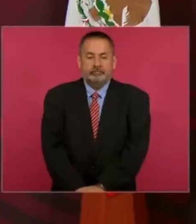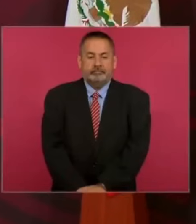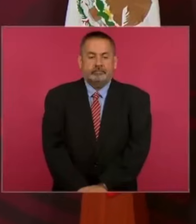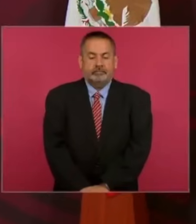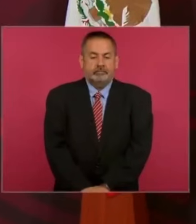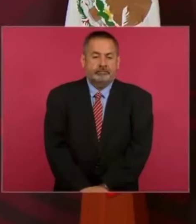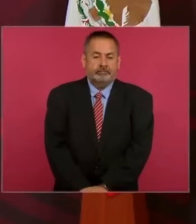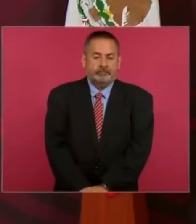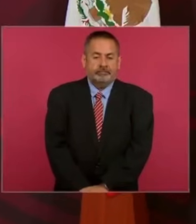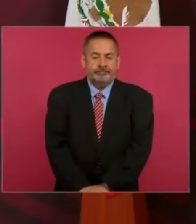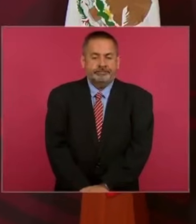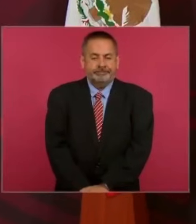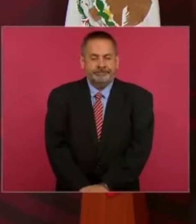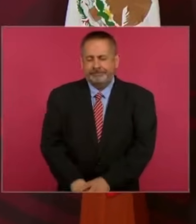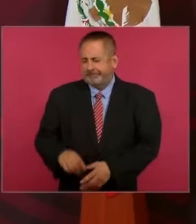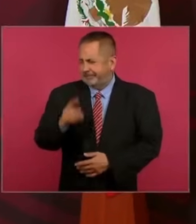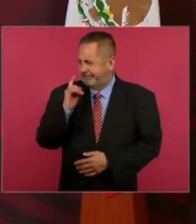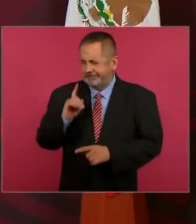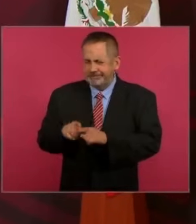¿Quién está